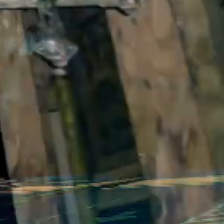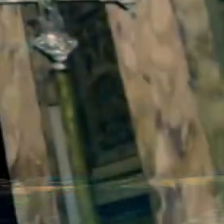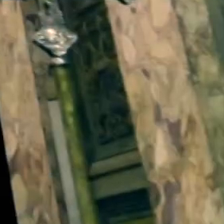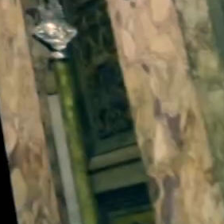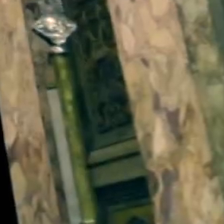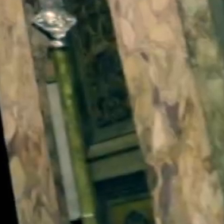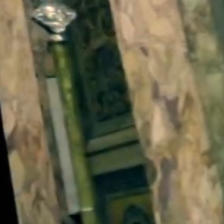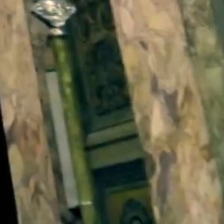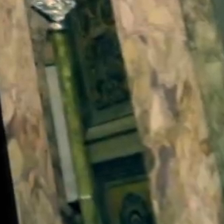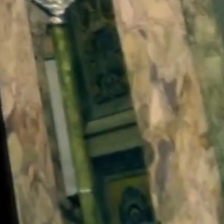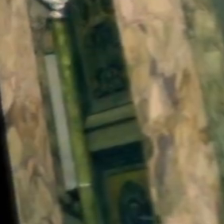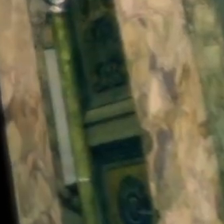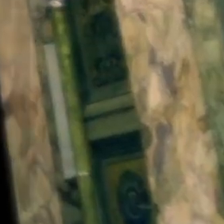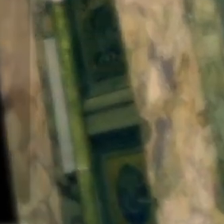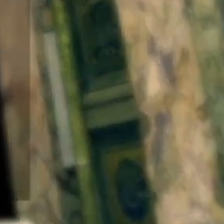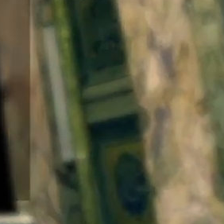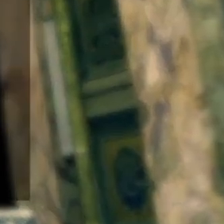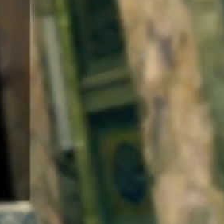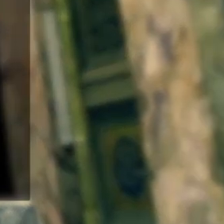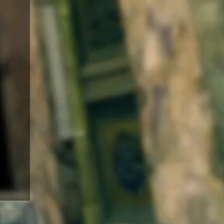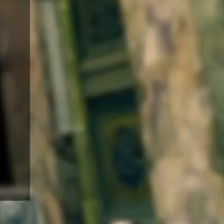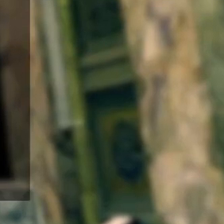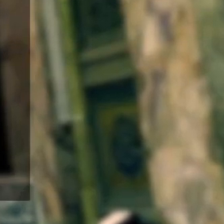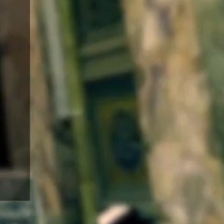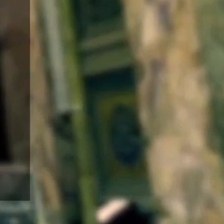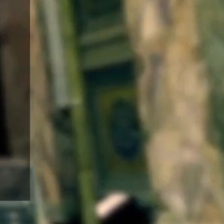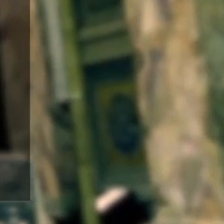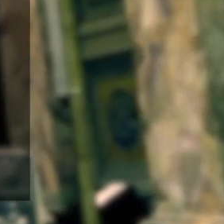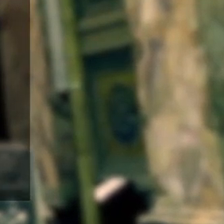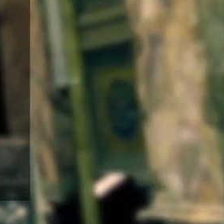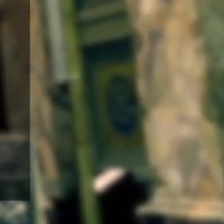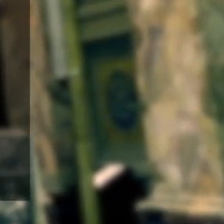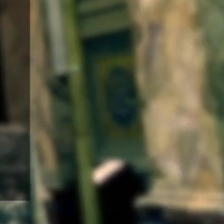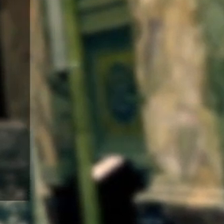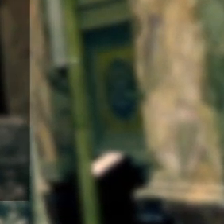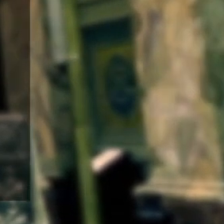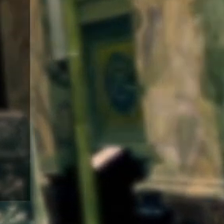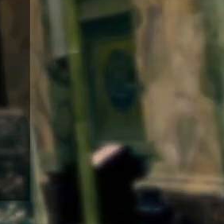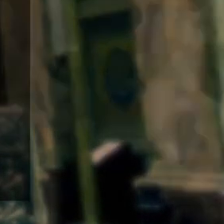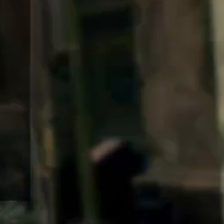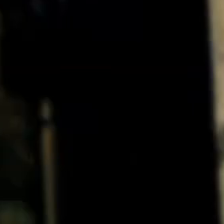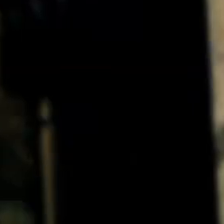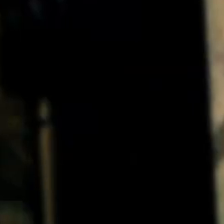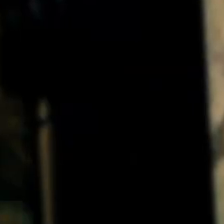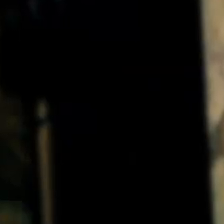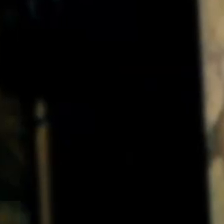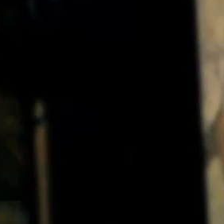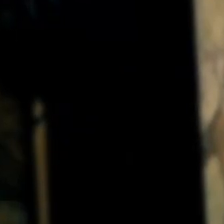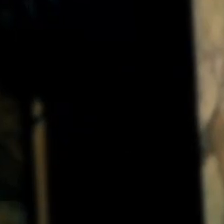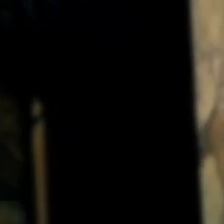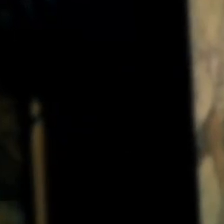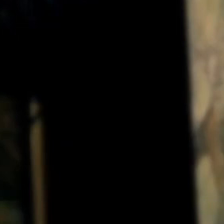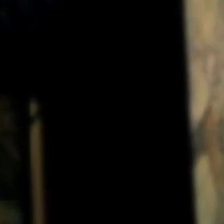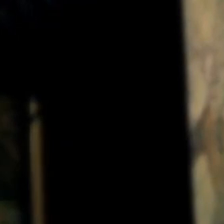La colecta de esta misa que haremos en forma virtual, por medio del depósito en la cuenta bancaria o el escaneo